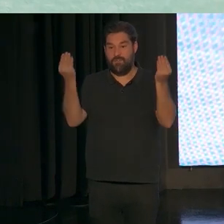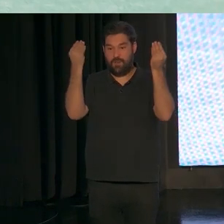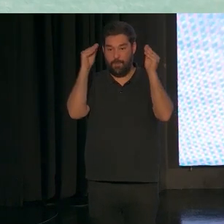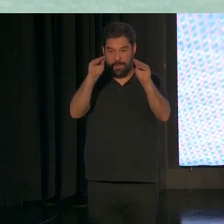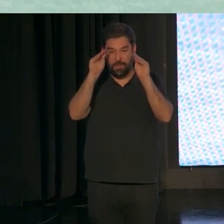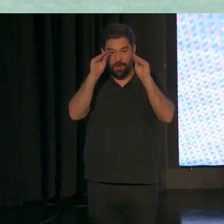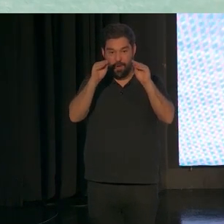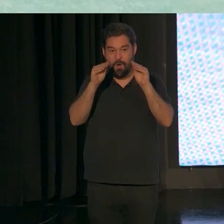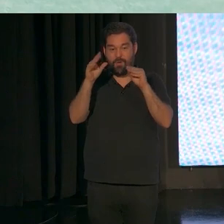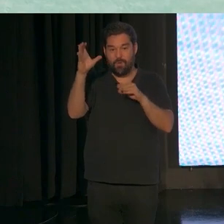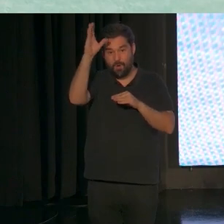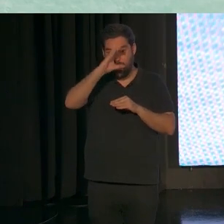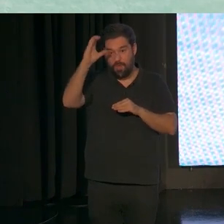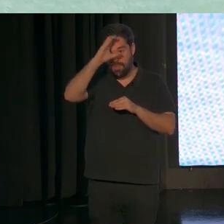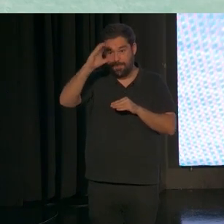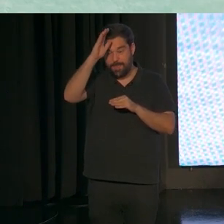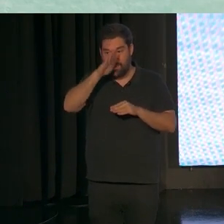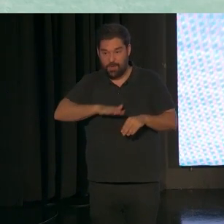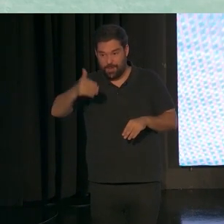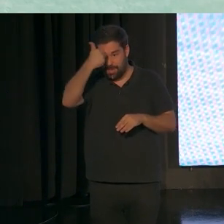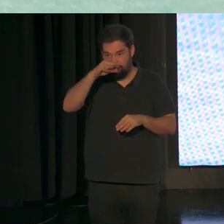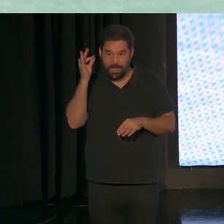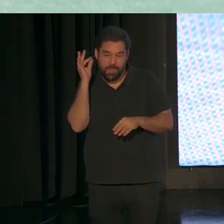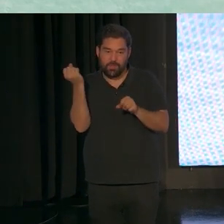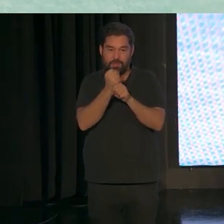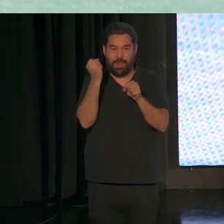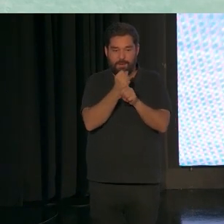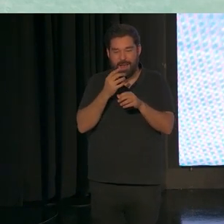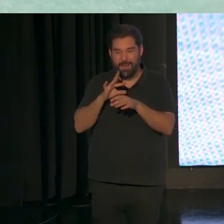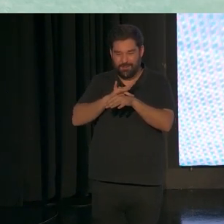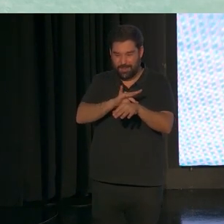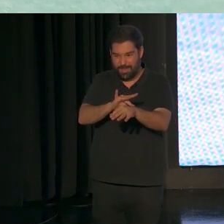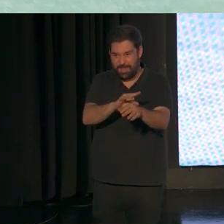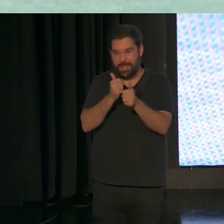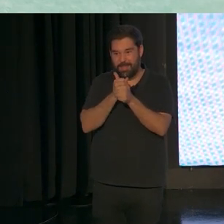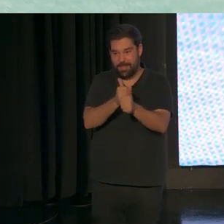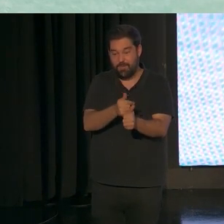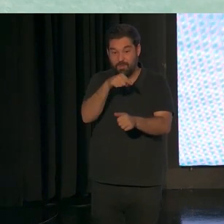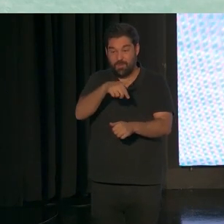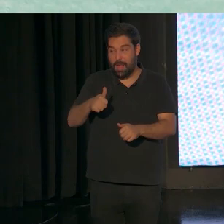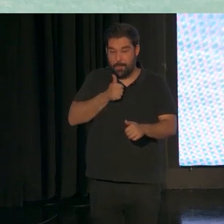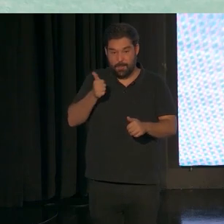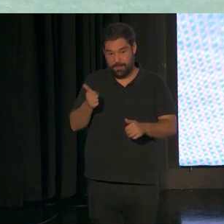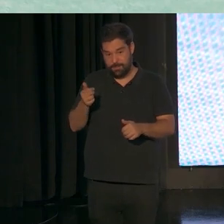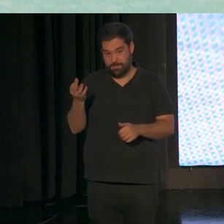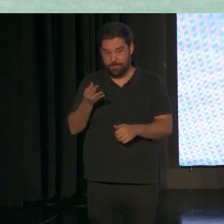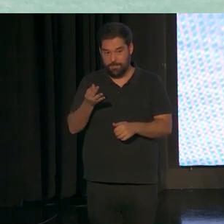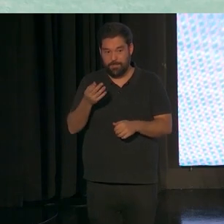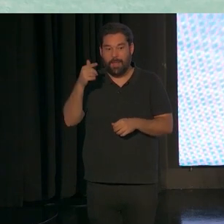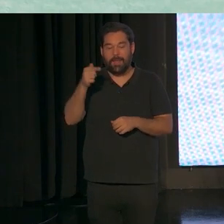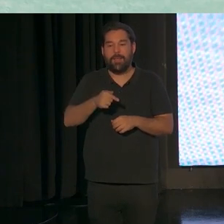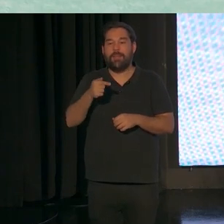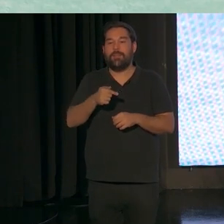tenéis unos conocimientos sobre el niño el trabajo que se ha realizado con él y eso se tiene que aprovechar Esto no es